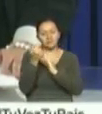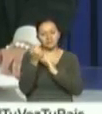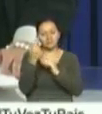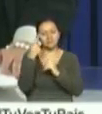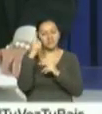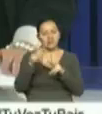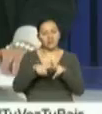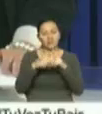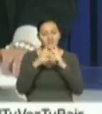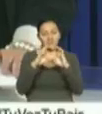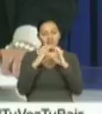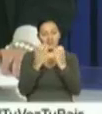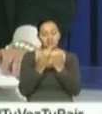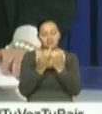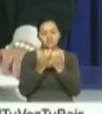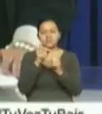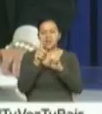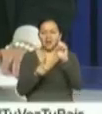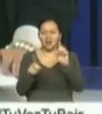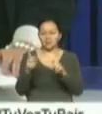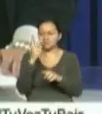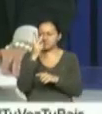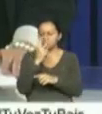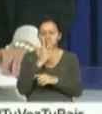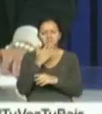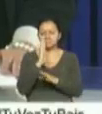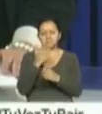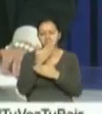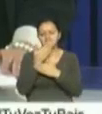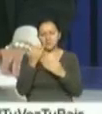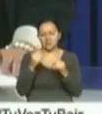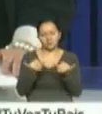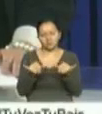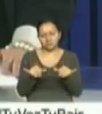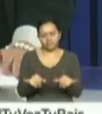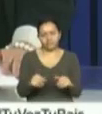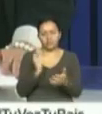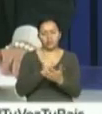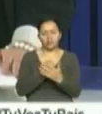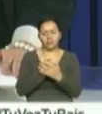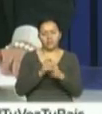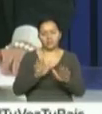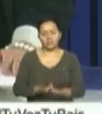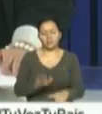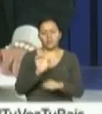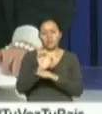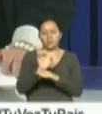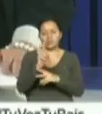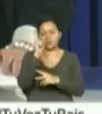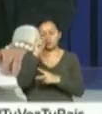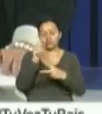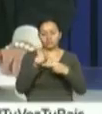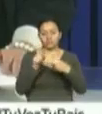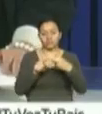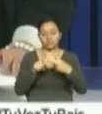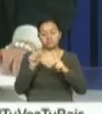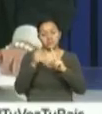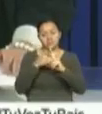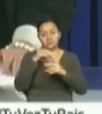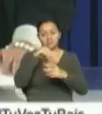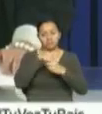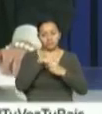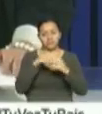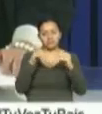el inicio a clases, hay quienes han visto que es mejor y más factible comprar dentro del país por dos razones, por ahorro y